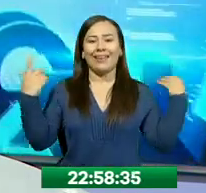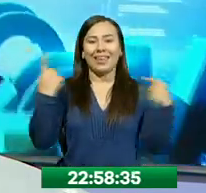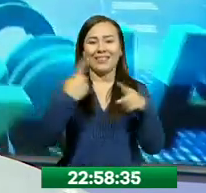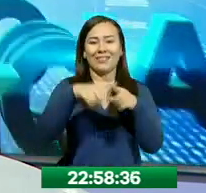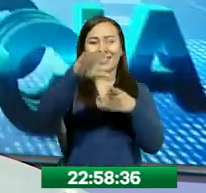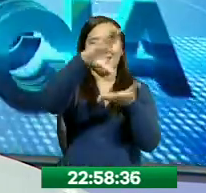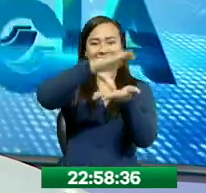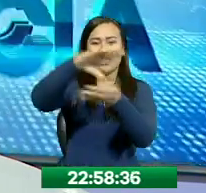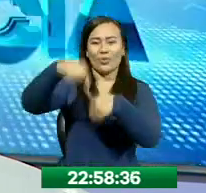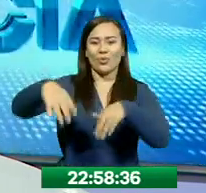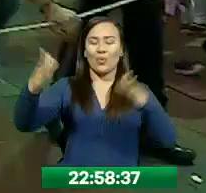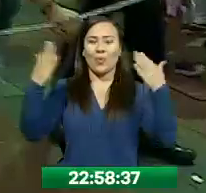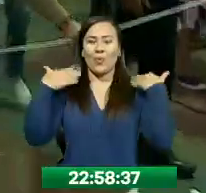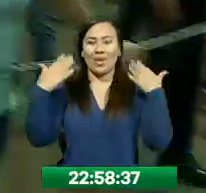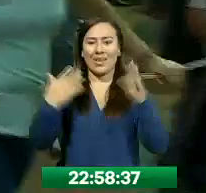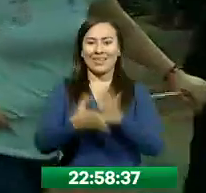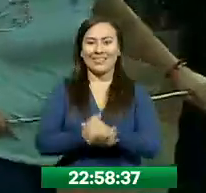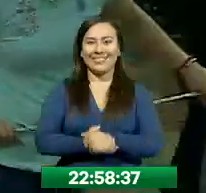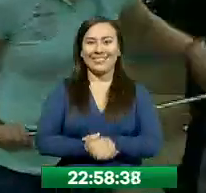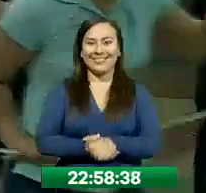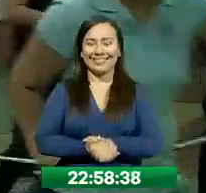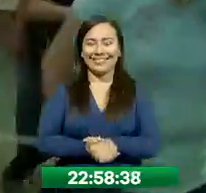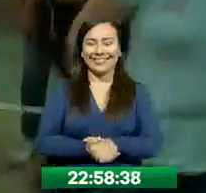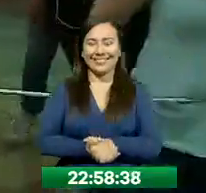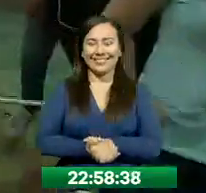del centro de la ciudad.